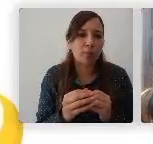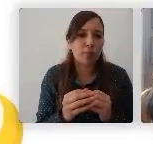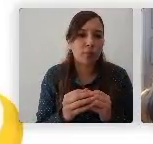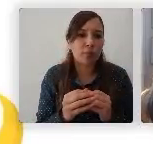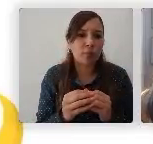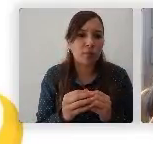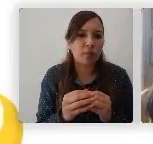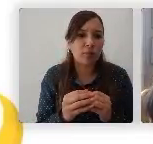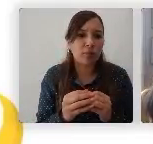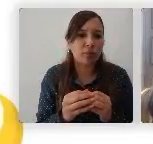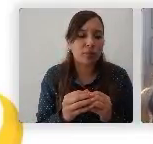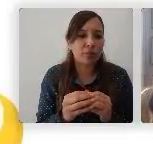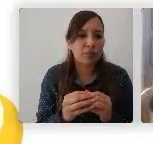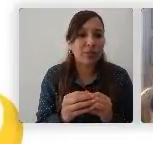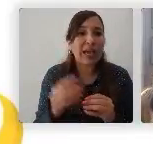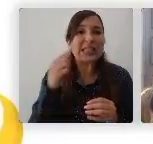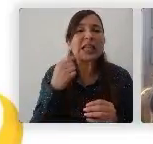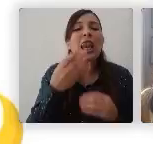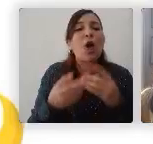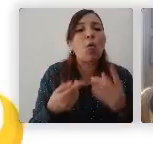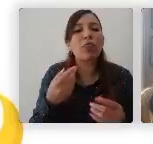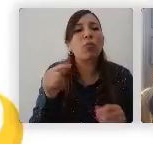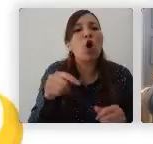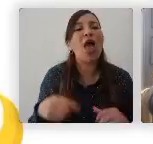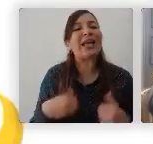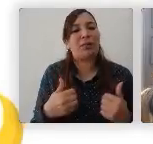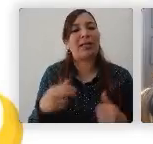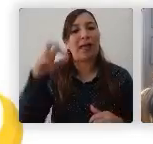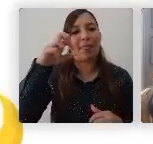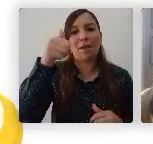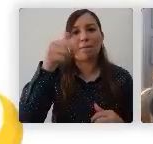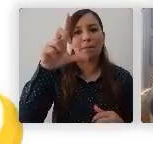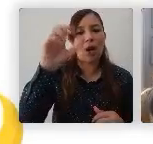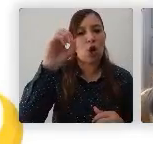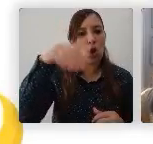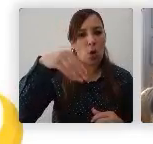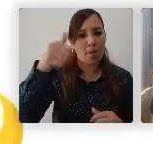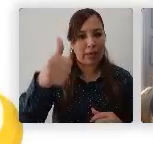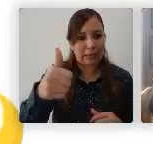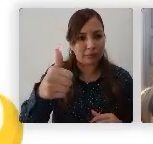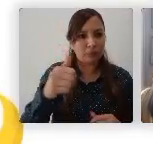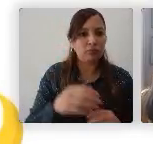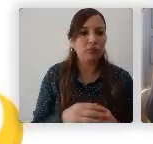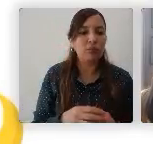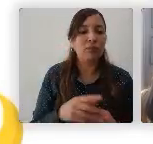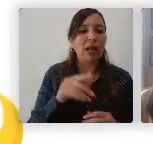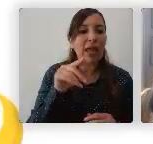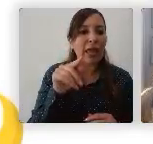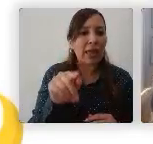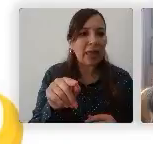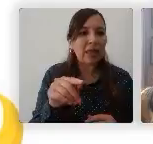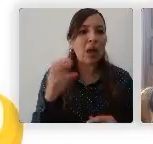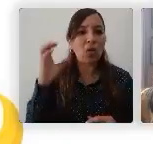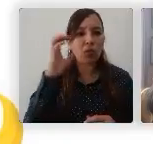ya hablando de la experiencia y cuando estamos hablando de la experiencia con las comunidades creo que ellos están